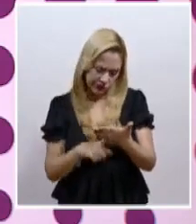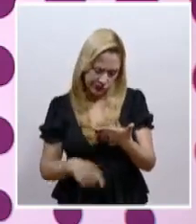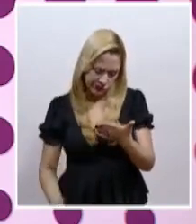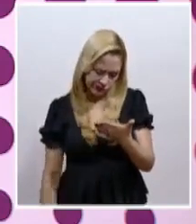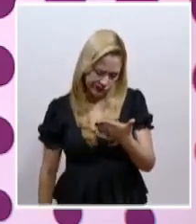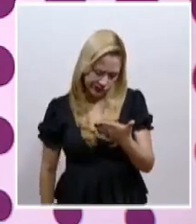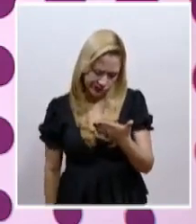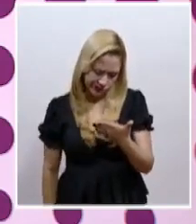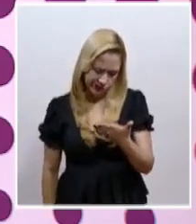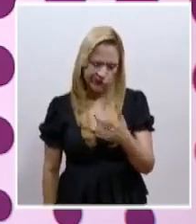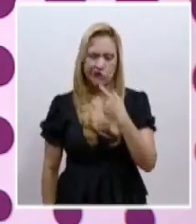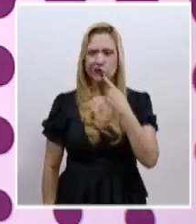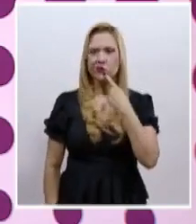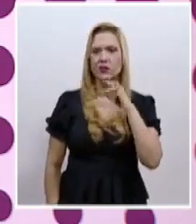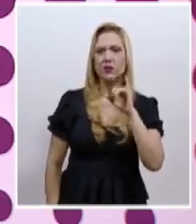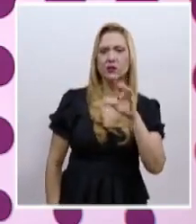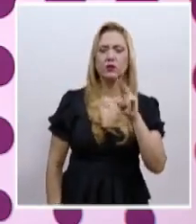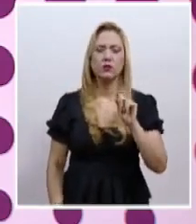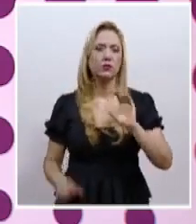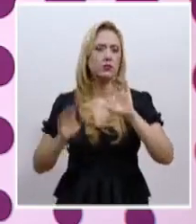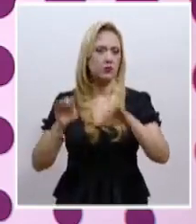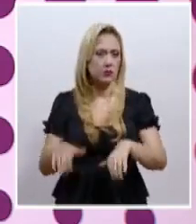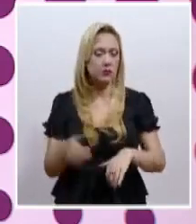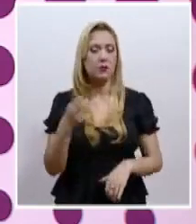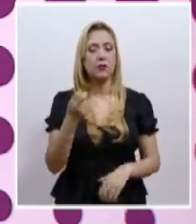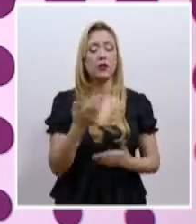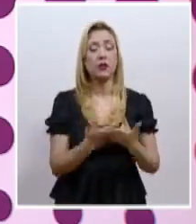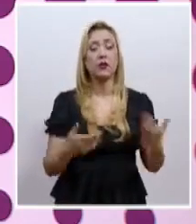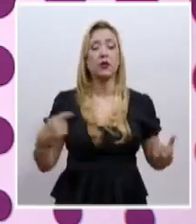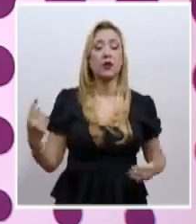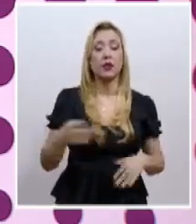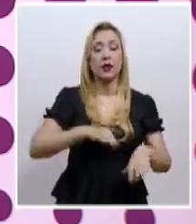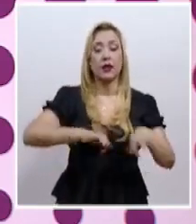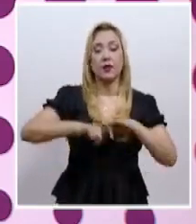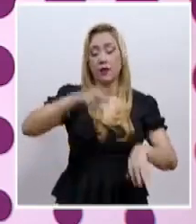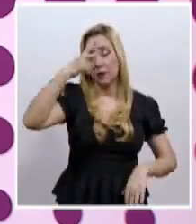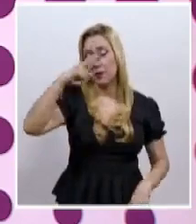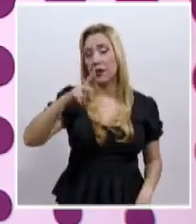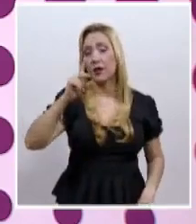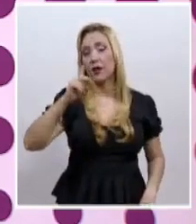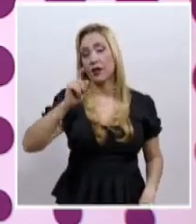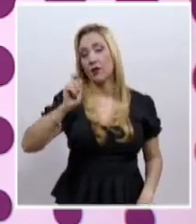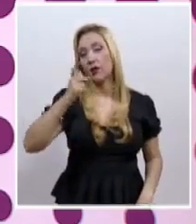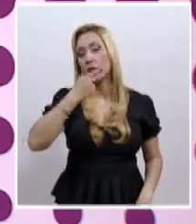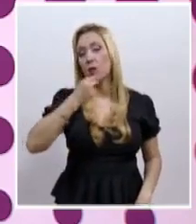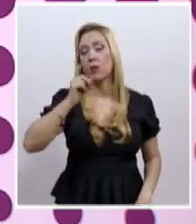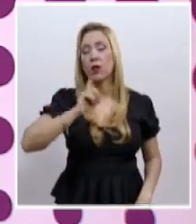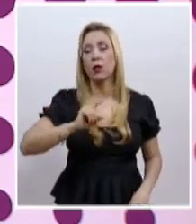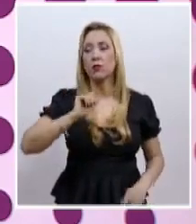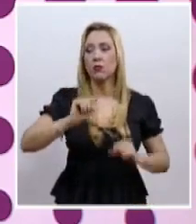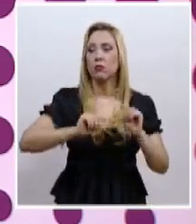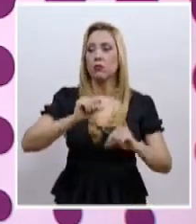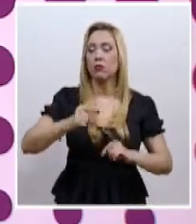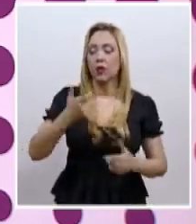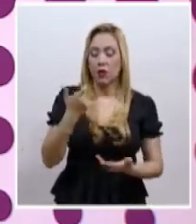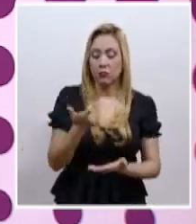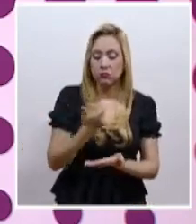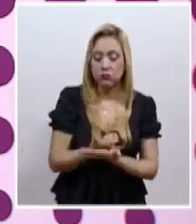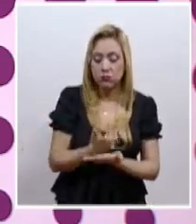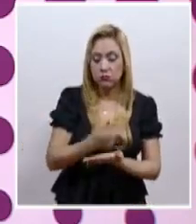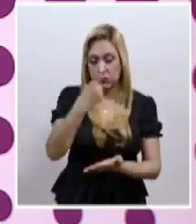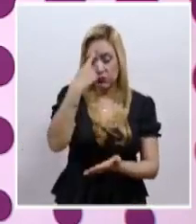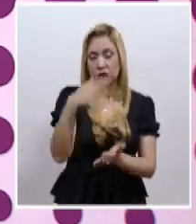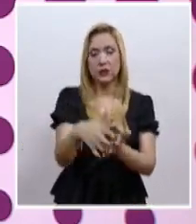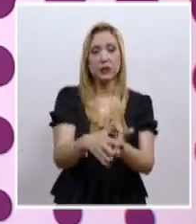existente. Esto está devolviendo poder a las y los trabajadores mexicanos. Entonces, tiene un aspecto económico para